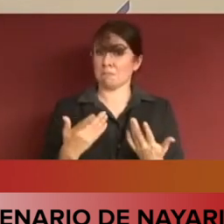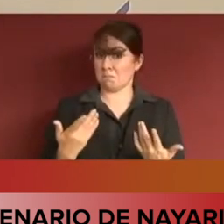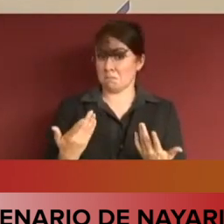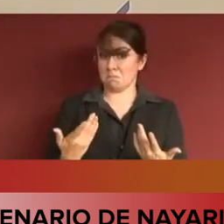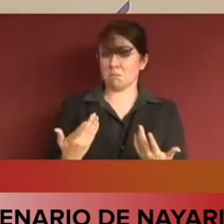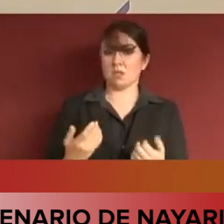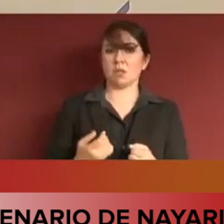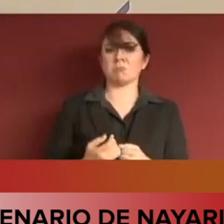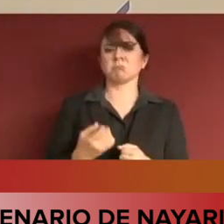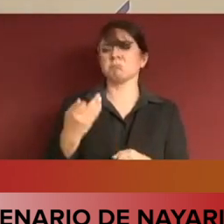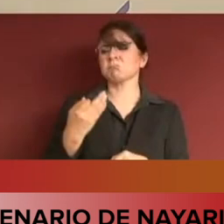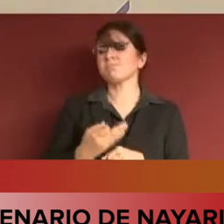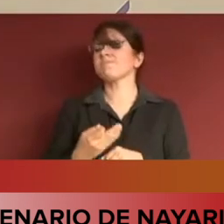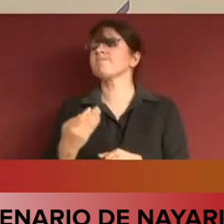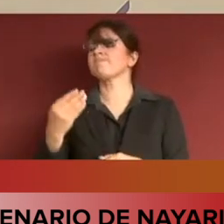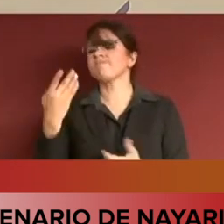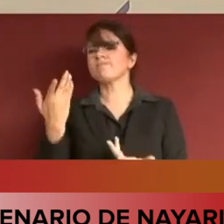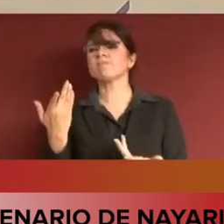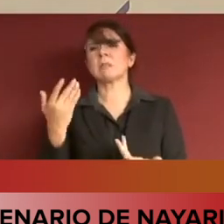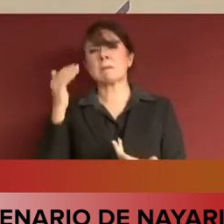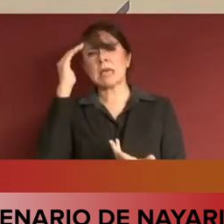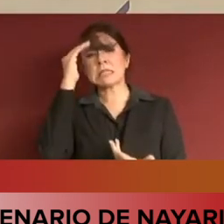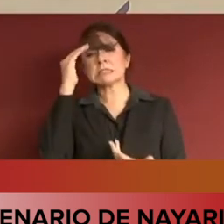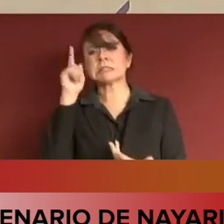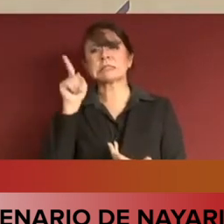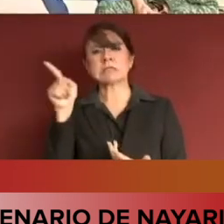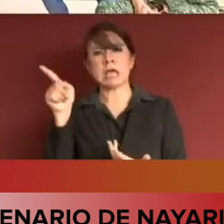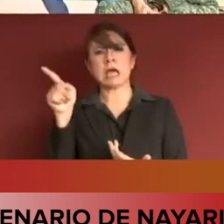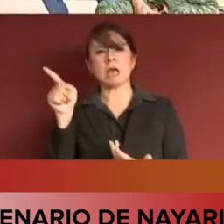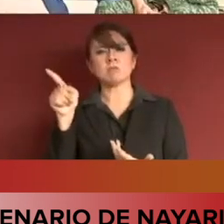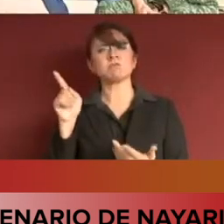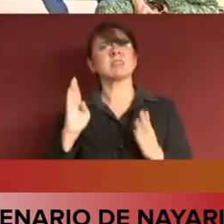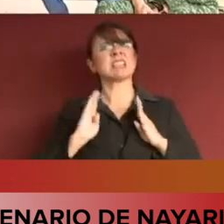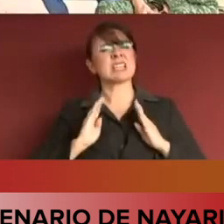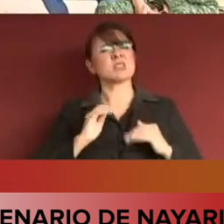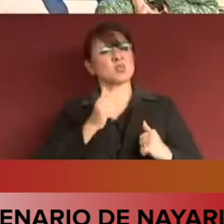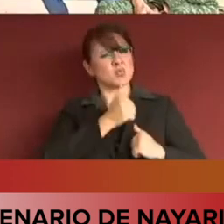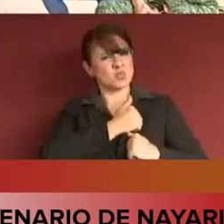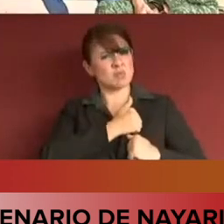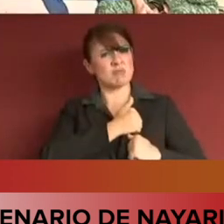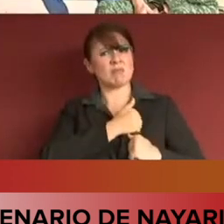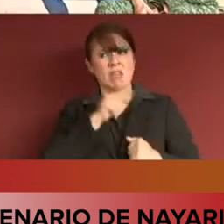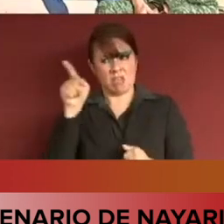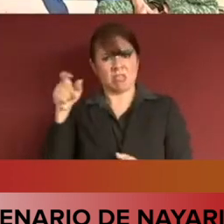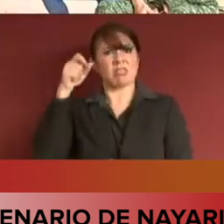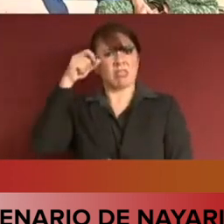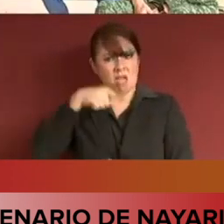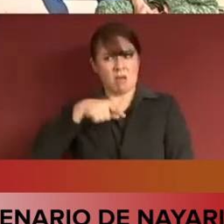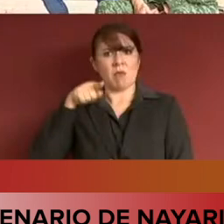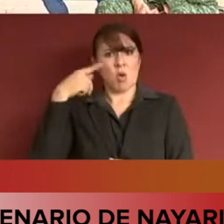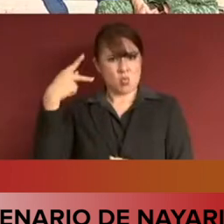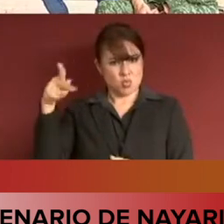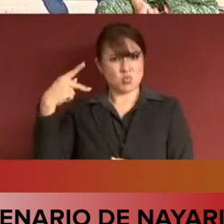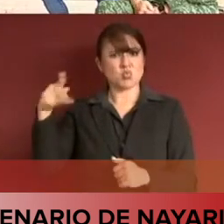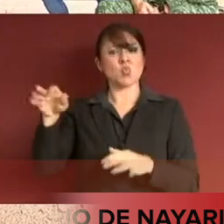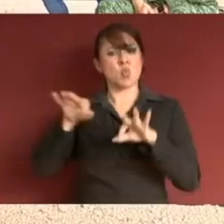tener en cuenta que el ejército tiene también esa función,